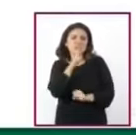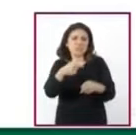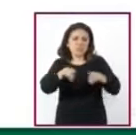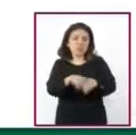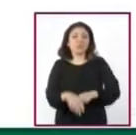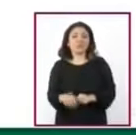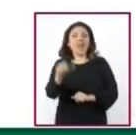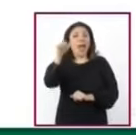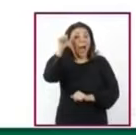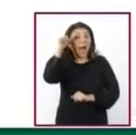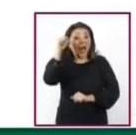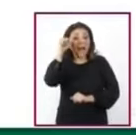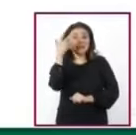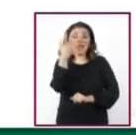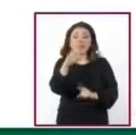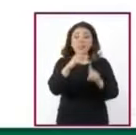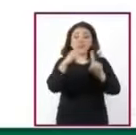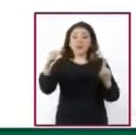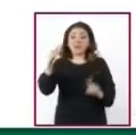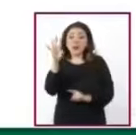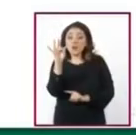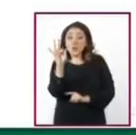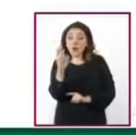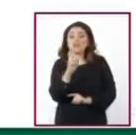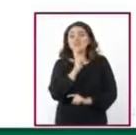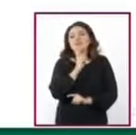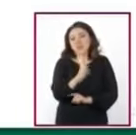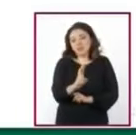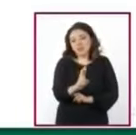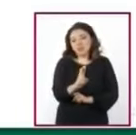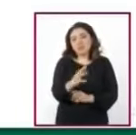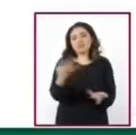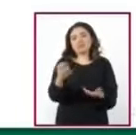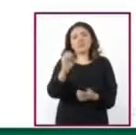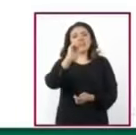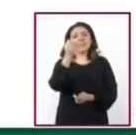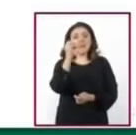Para Asia, 10 entre 40 da como resultado